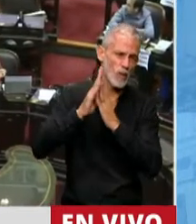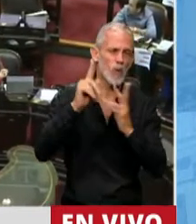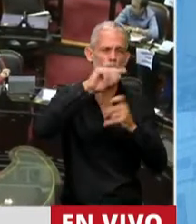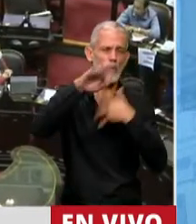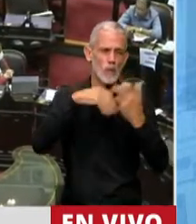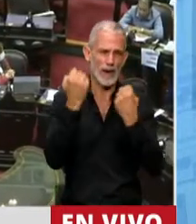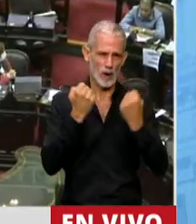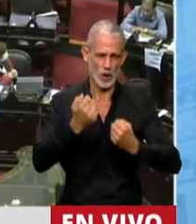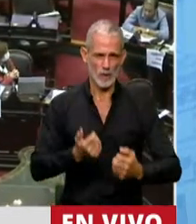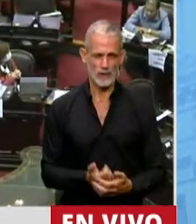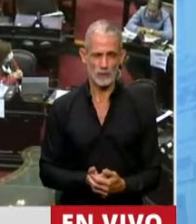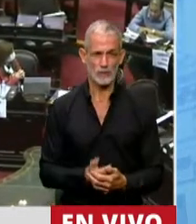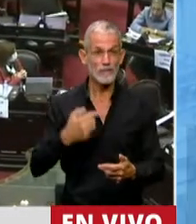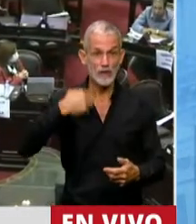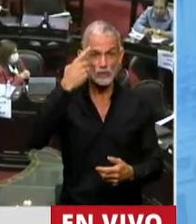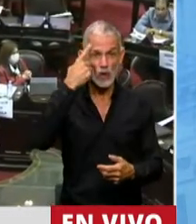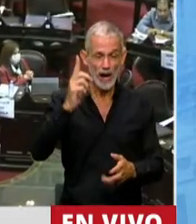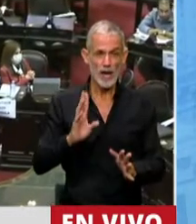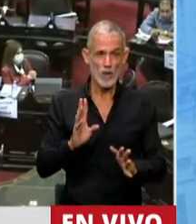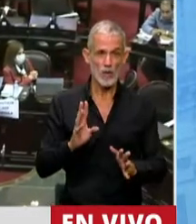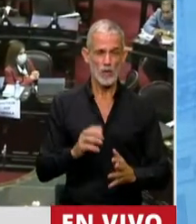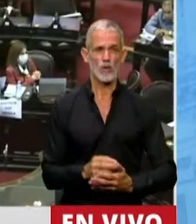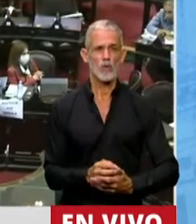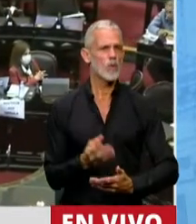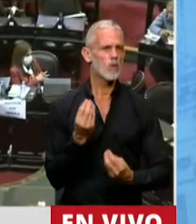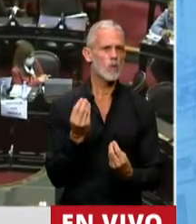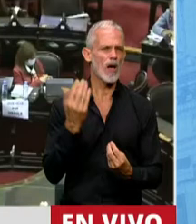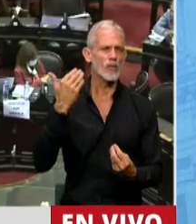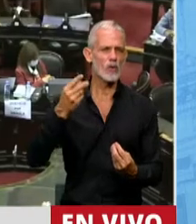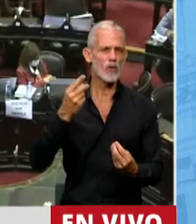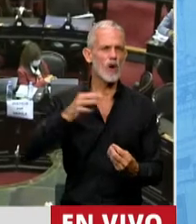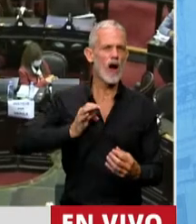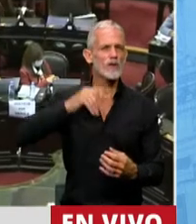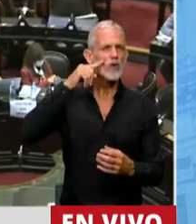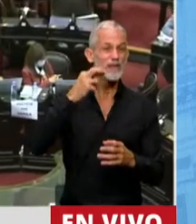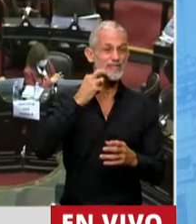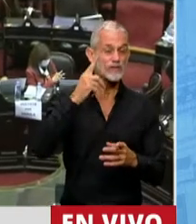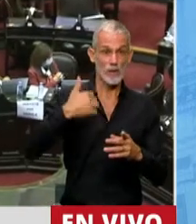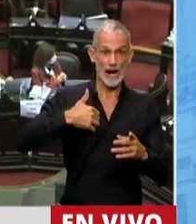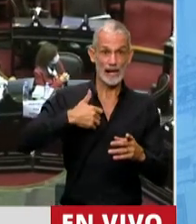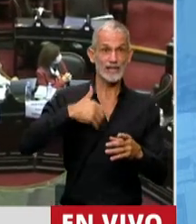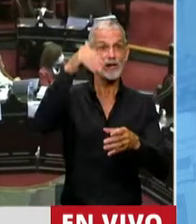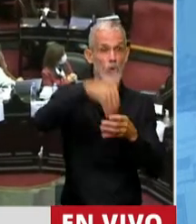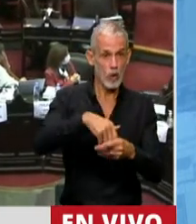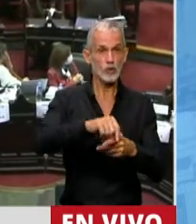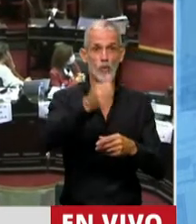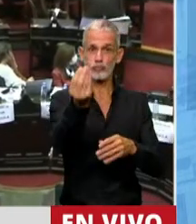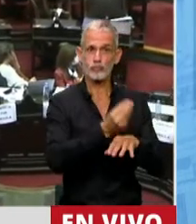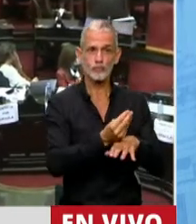económicas. Yo creo que cuando en el 2019 el pueblo argentino votó al frente de